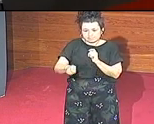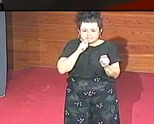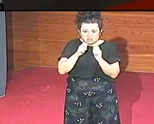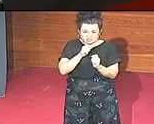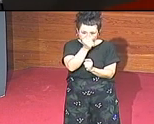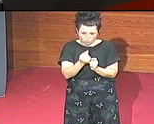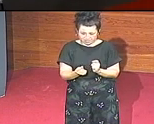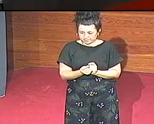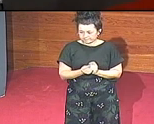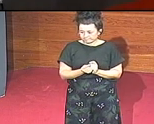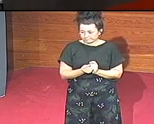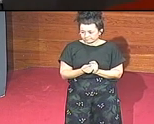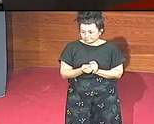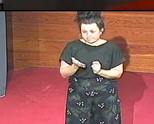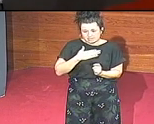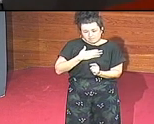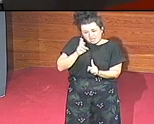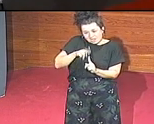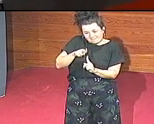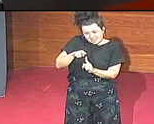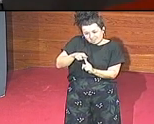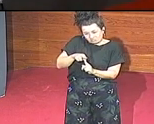y esta es como mi referencia